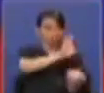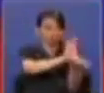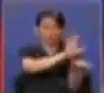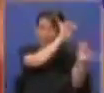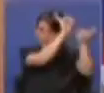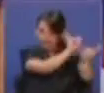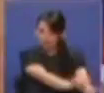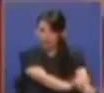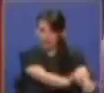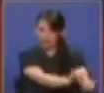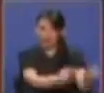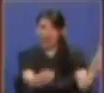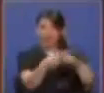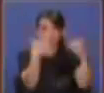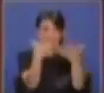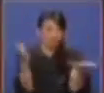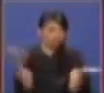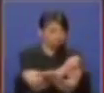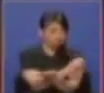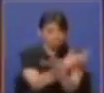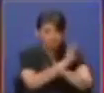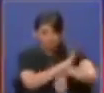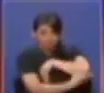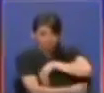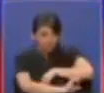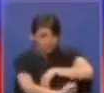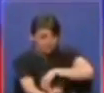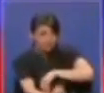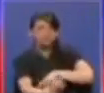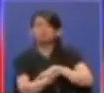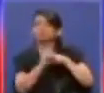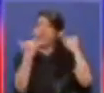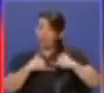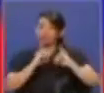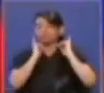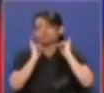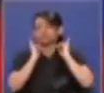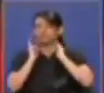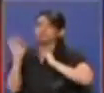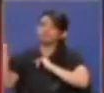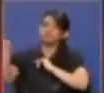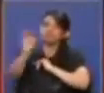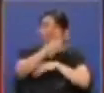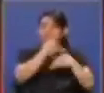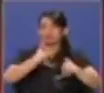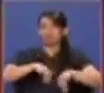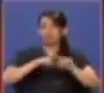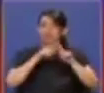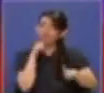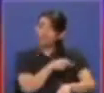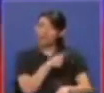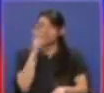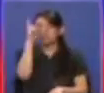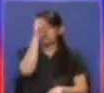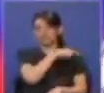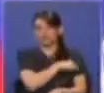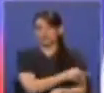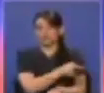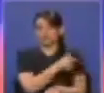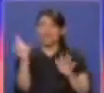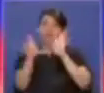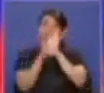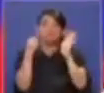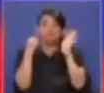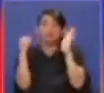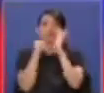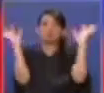Zamora Chinchipe hasta erradicar totalmente la pobreza de la provincia de Zamora Chinchipe. Ese es el gran desafío. La ley eléctrica,